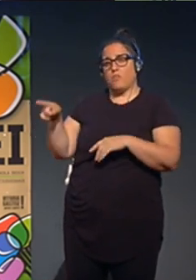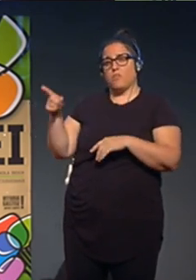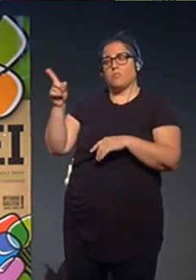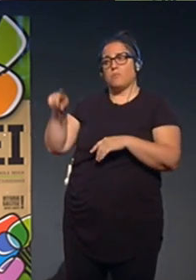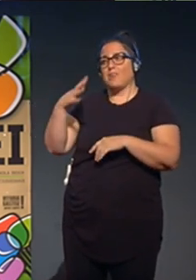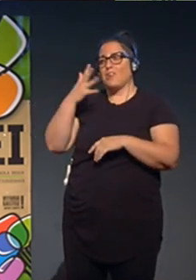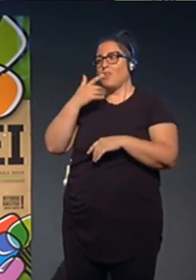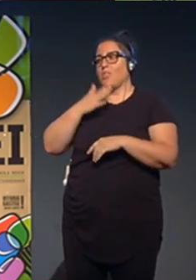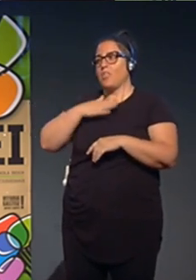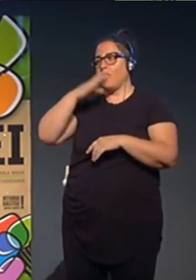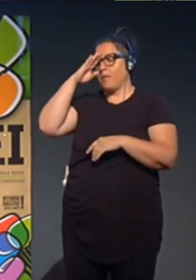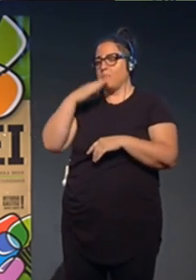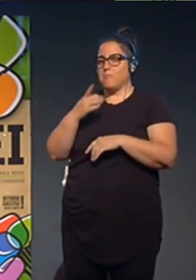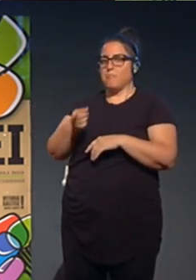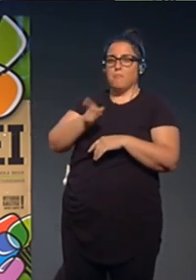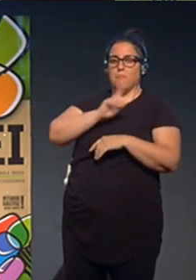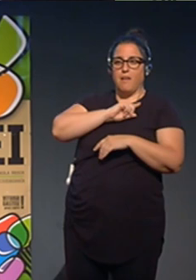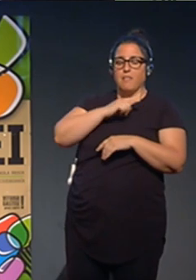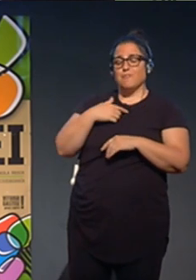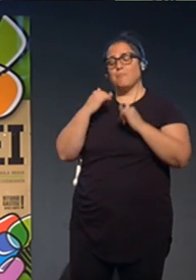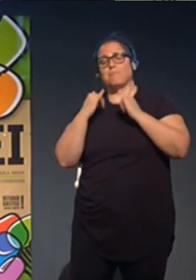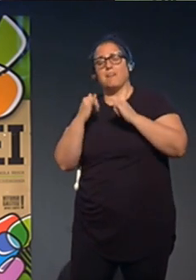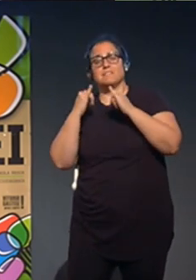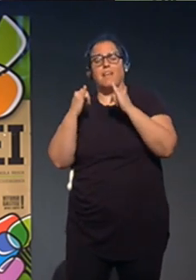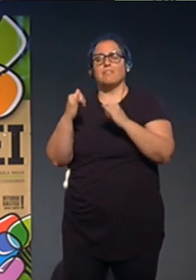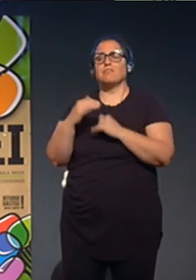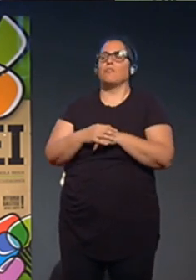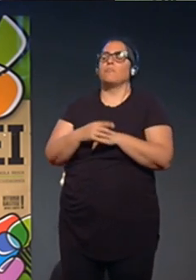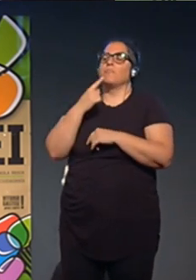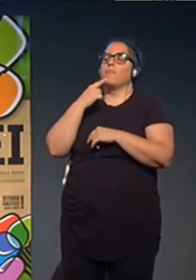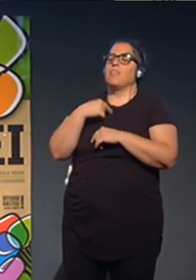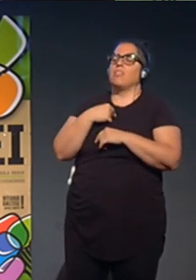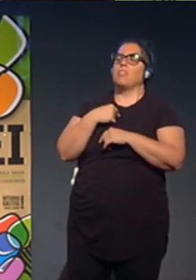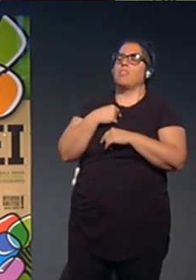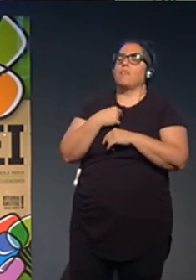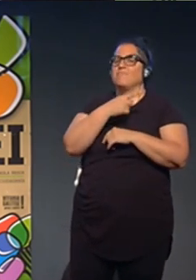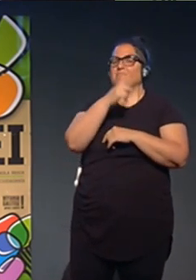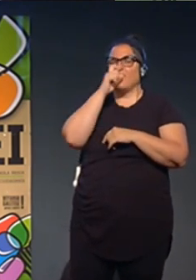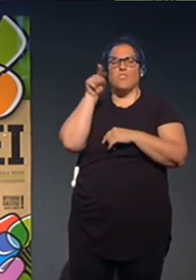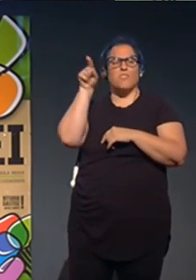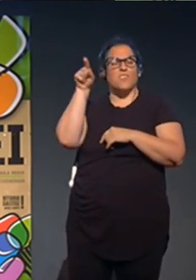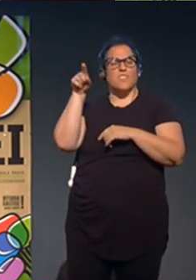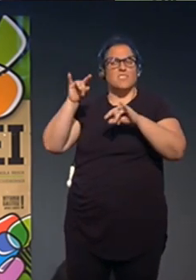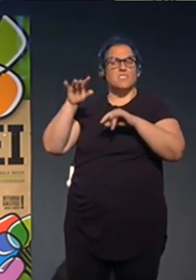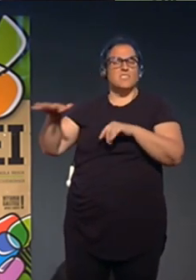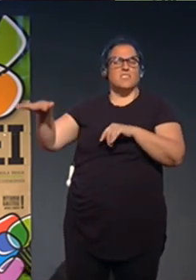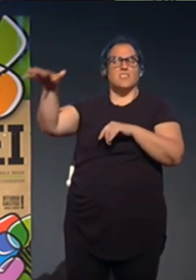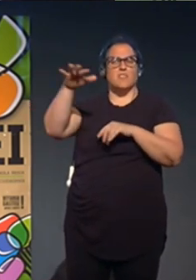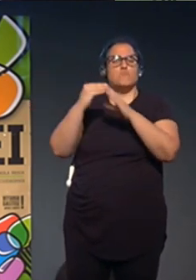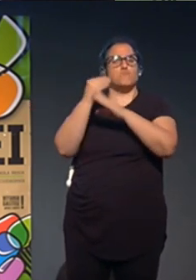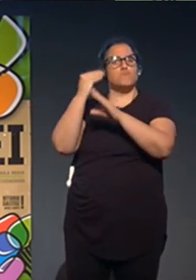mi padre y que estabamos paseando por el campo y me dice Pepe te acuerdas estas tierras del Palmar que eran antes tan